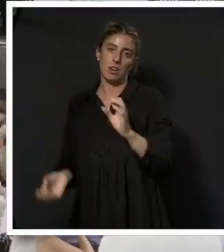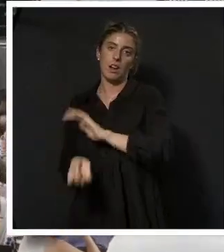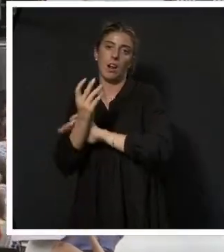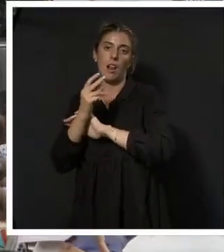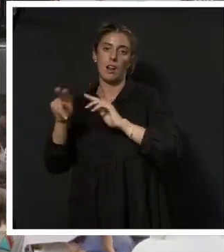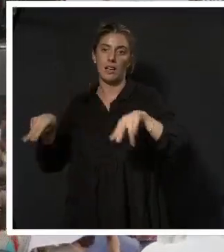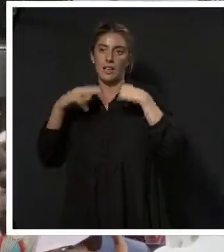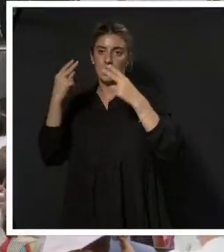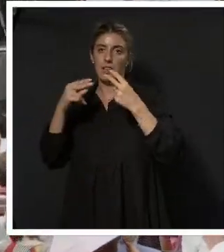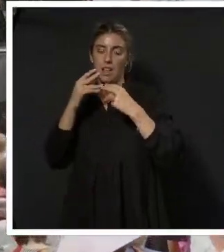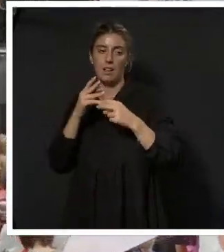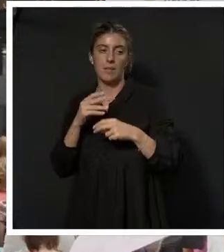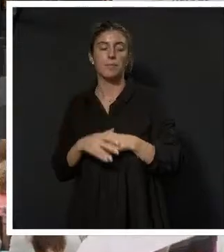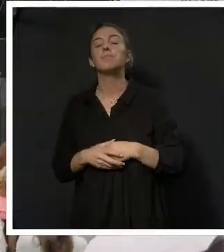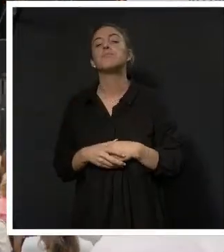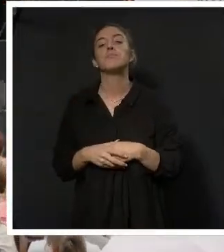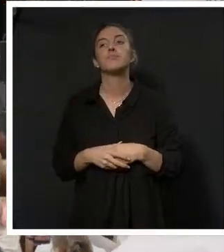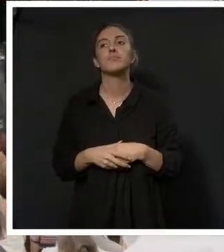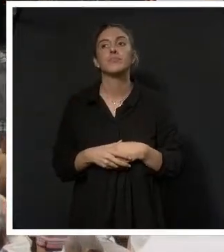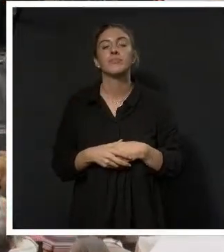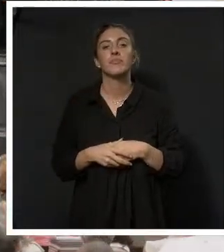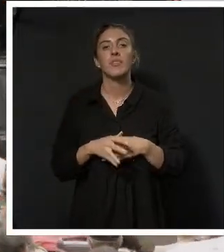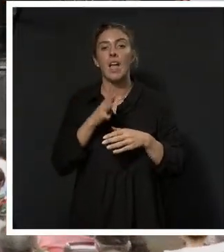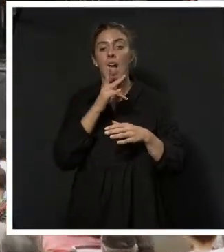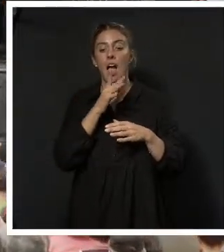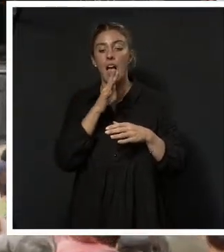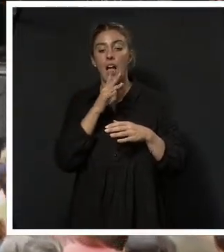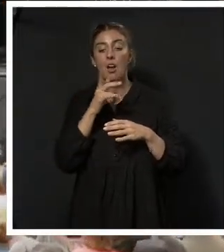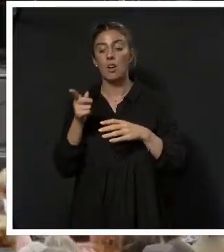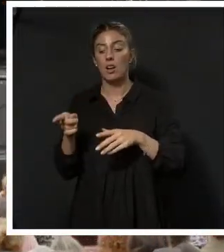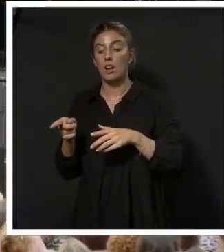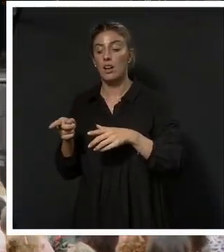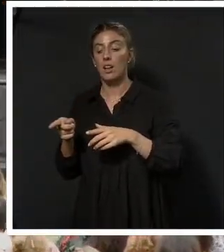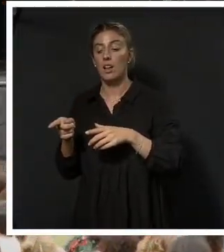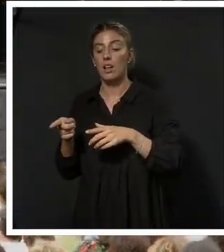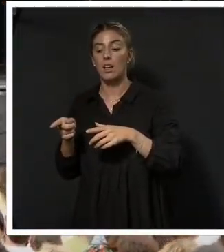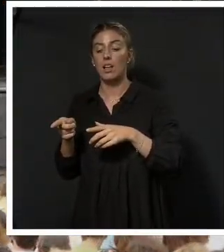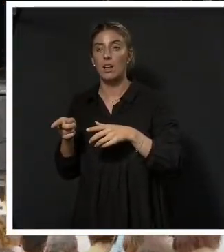maravilla Bueno ahora venga pase a fase